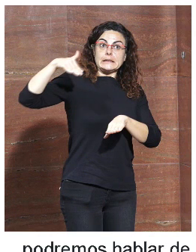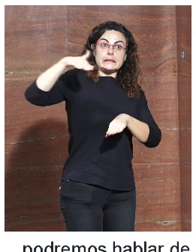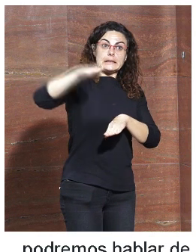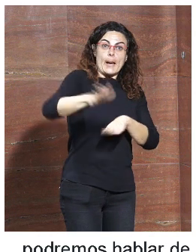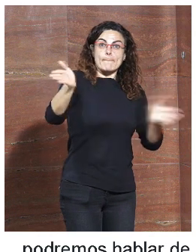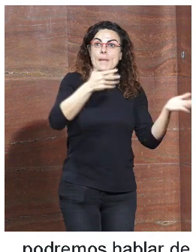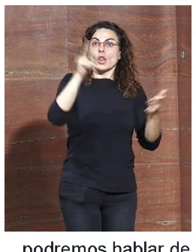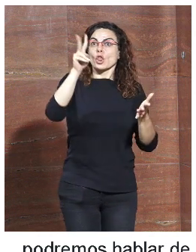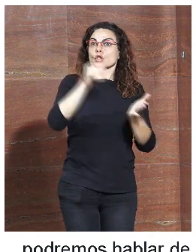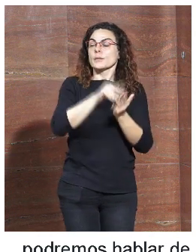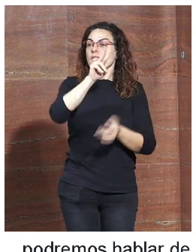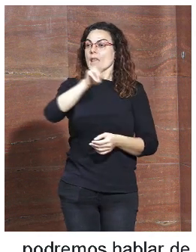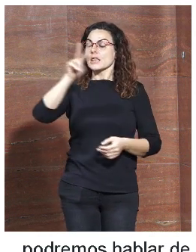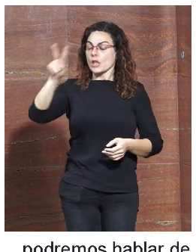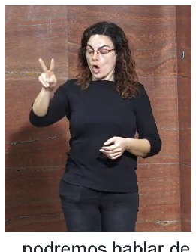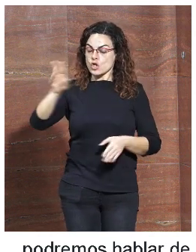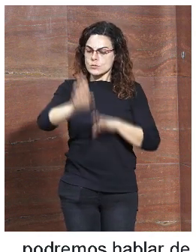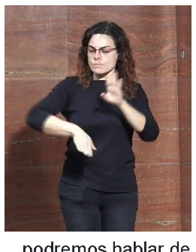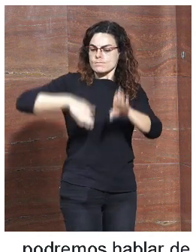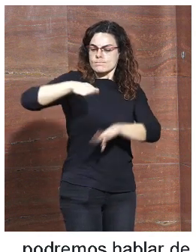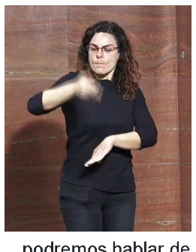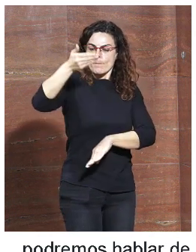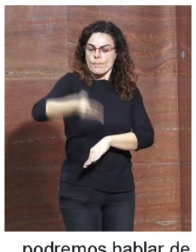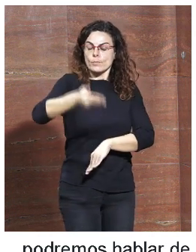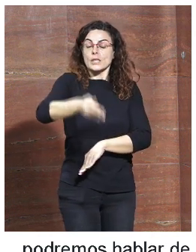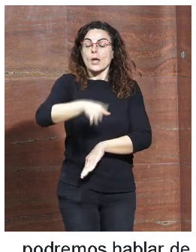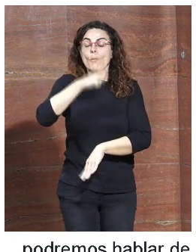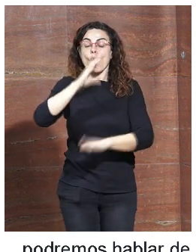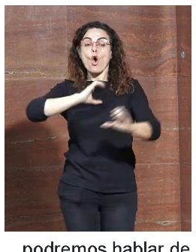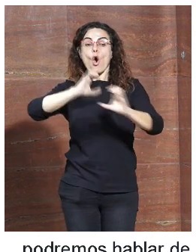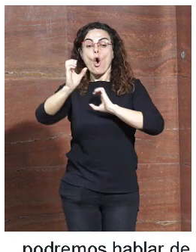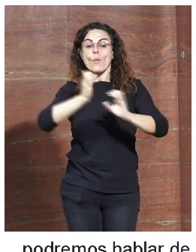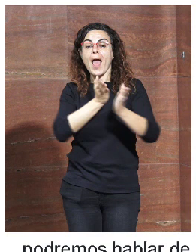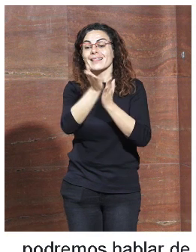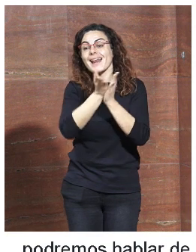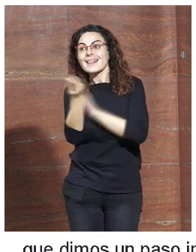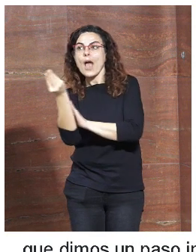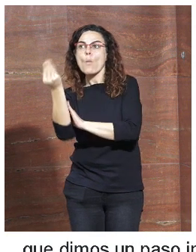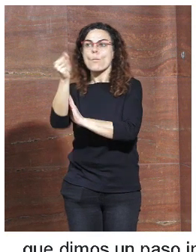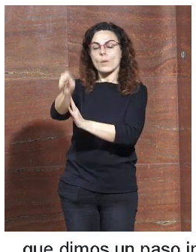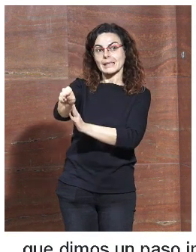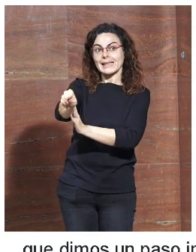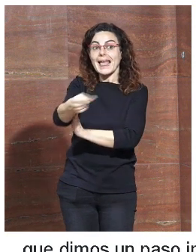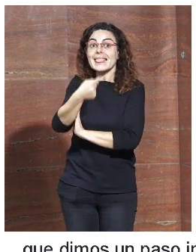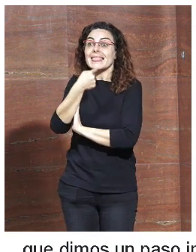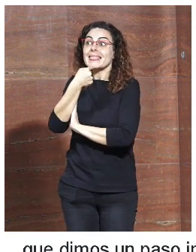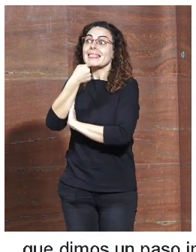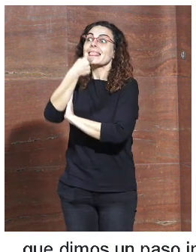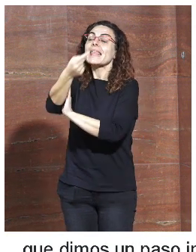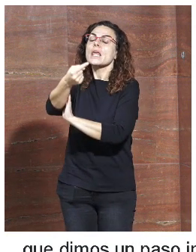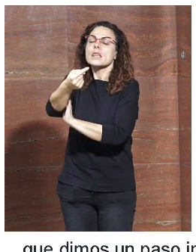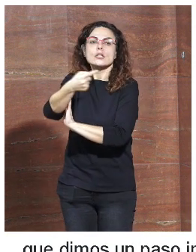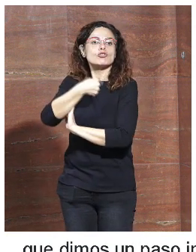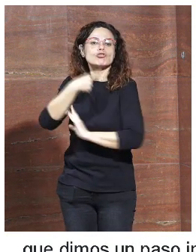de 2022 porque se mencionó a la comunicación aumentativa y alternativa. Pero solo se menciona. Yo necesito